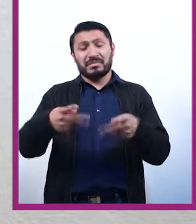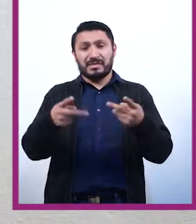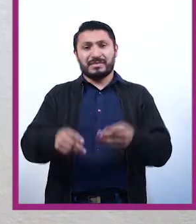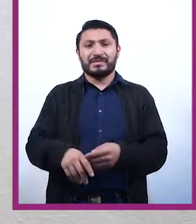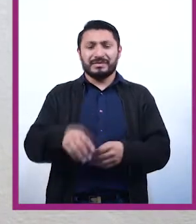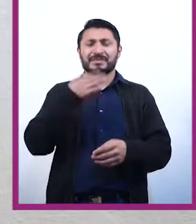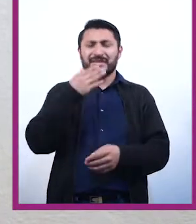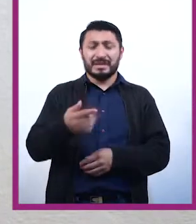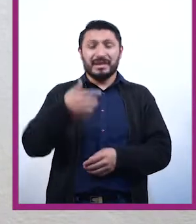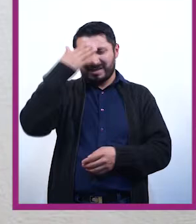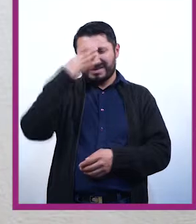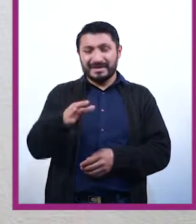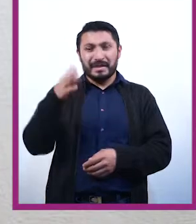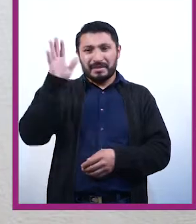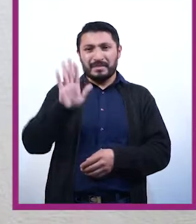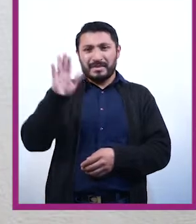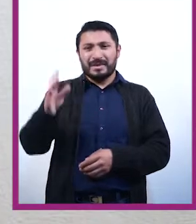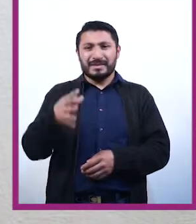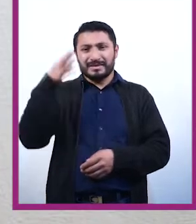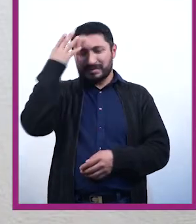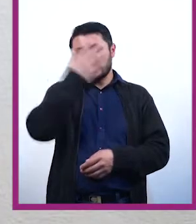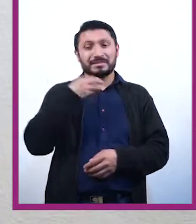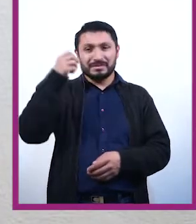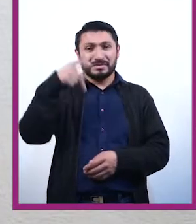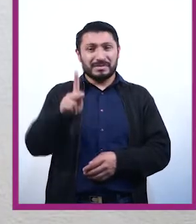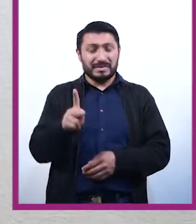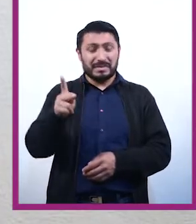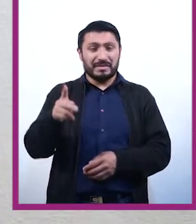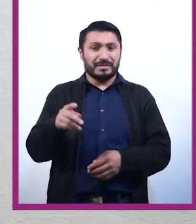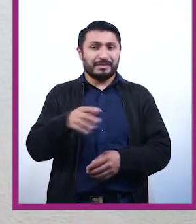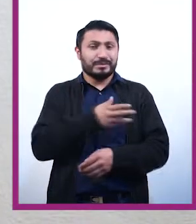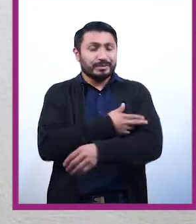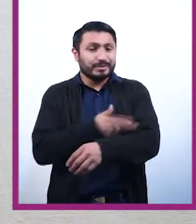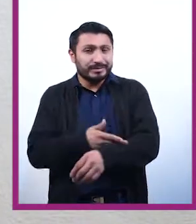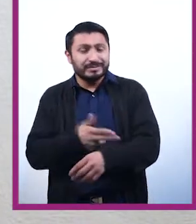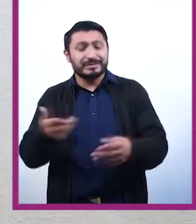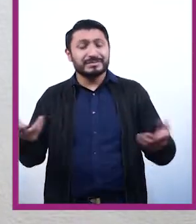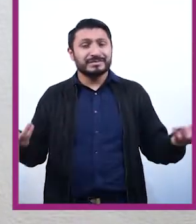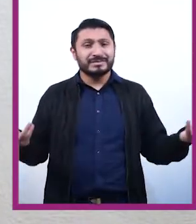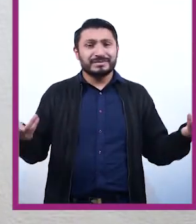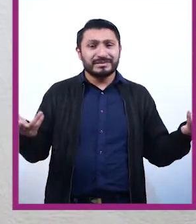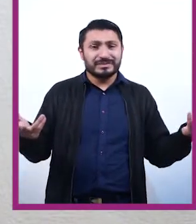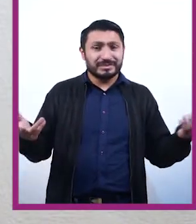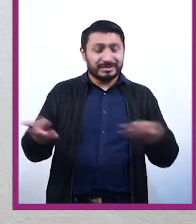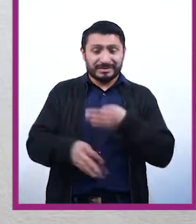¡No hay pierde! Lo sé, suena fantástico, pero seamos honestos.